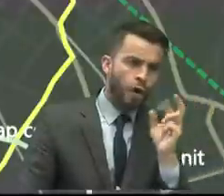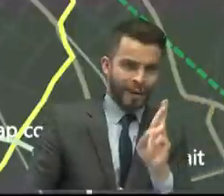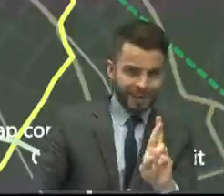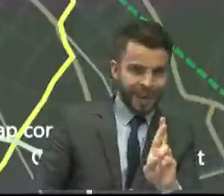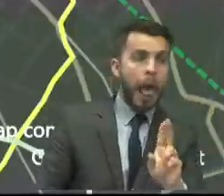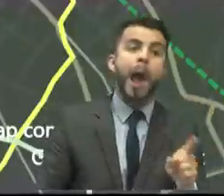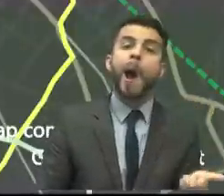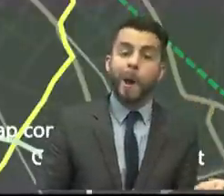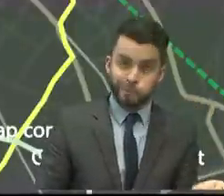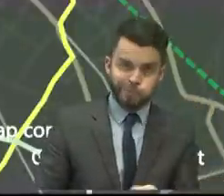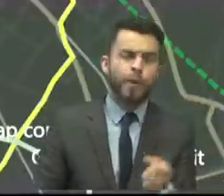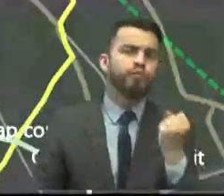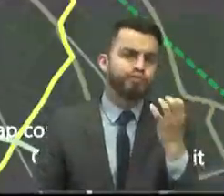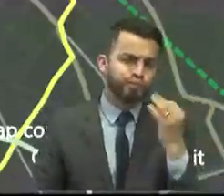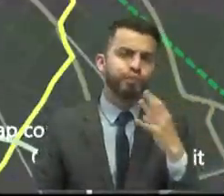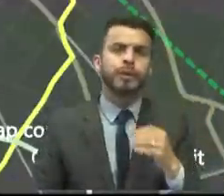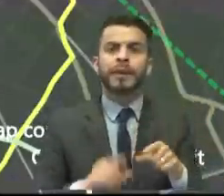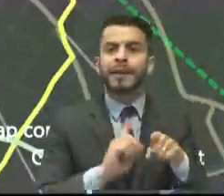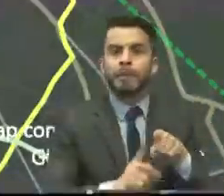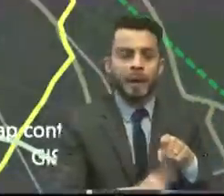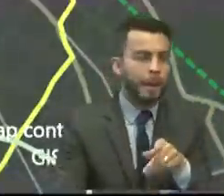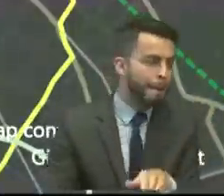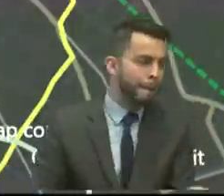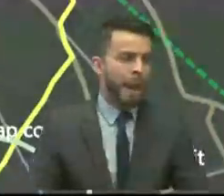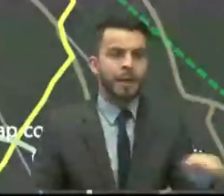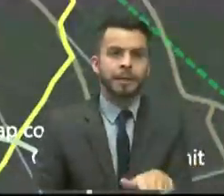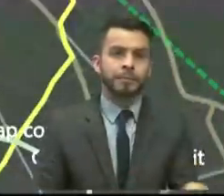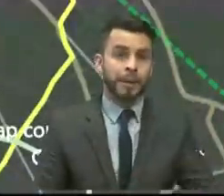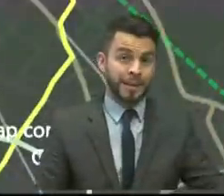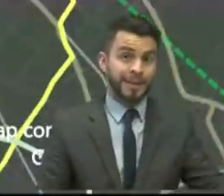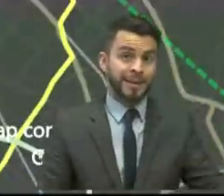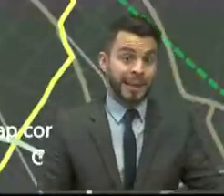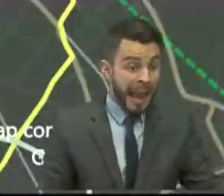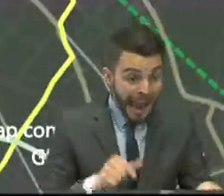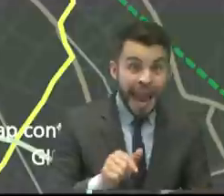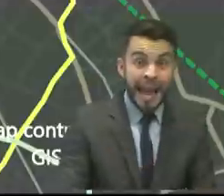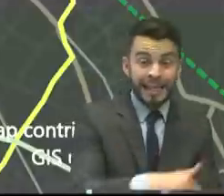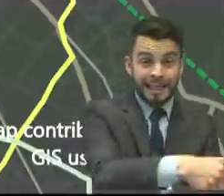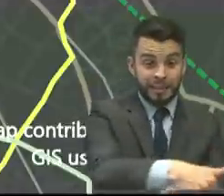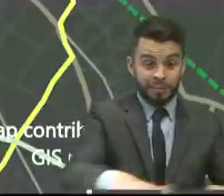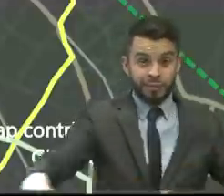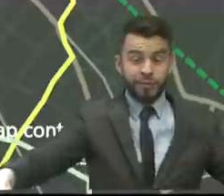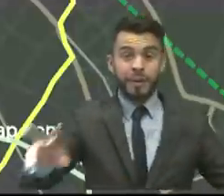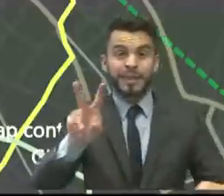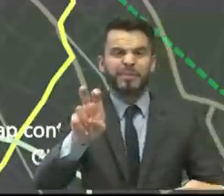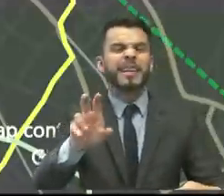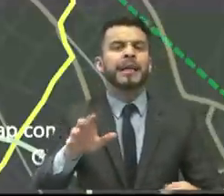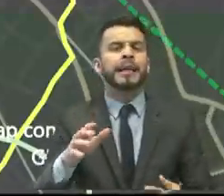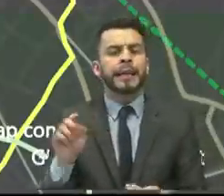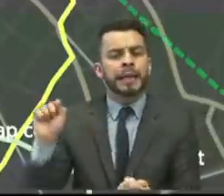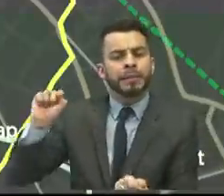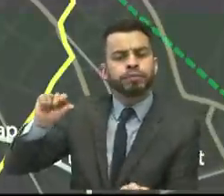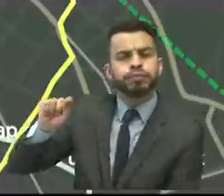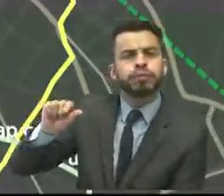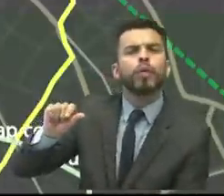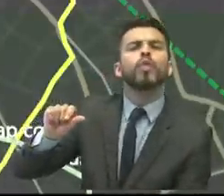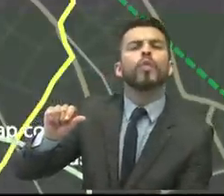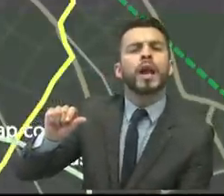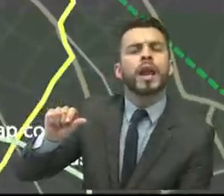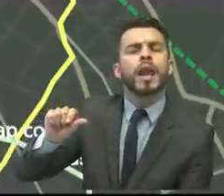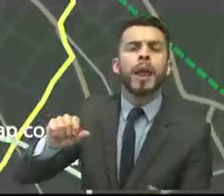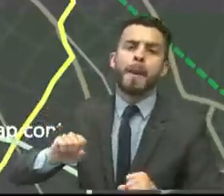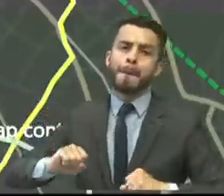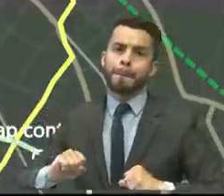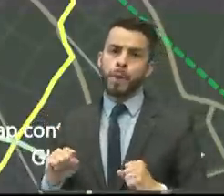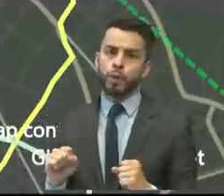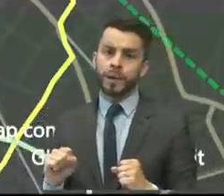corredor que está comprometido, es parte de la cofinanciación que aporta Bogotá a la primera